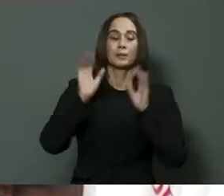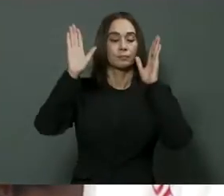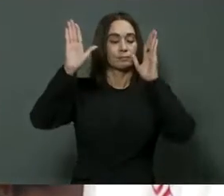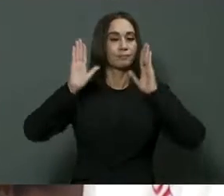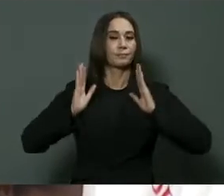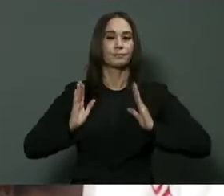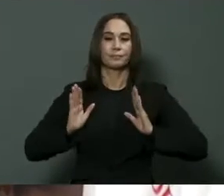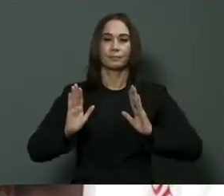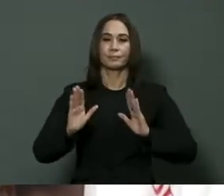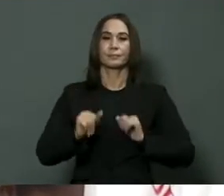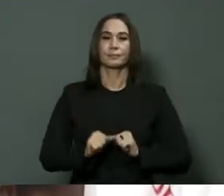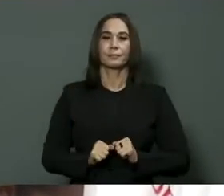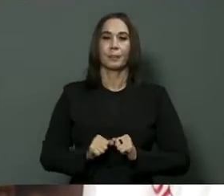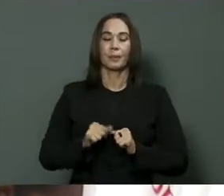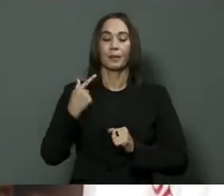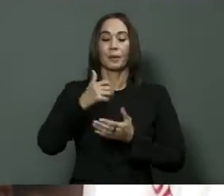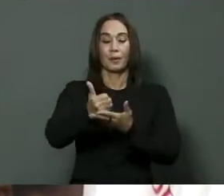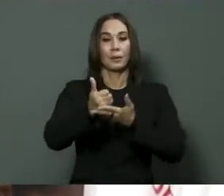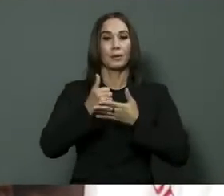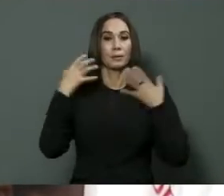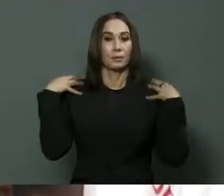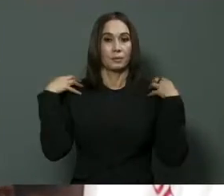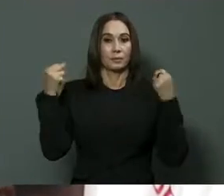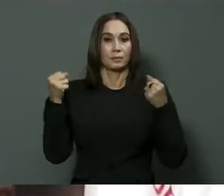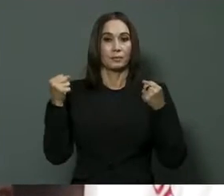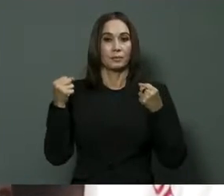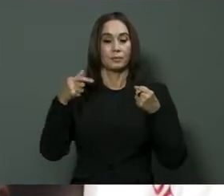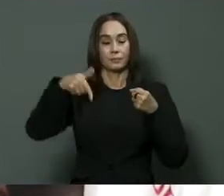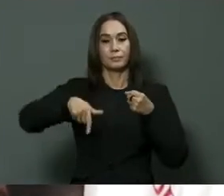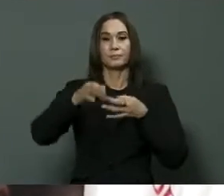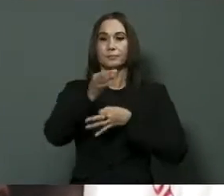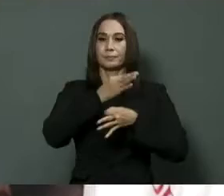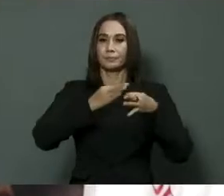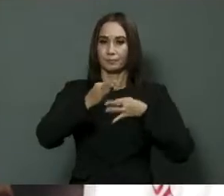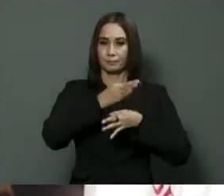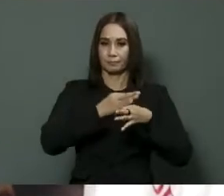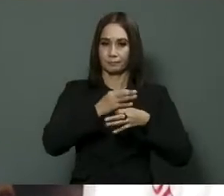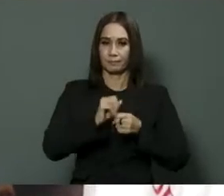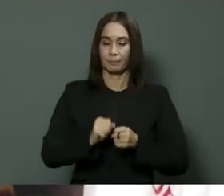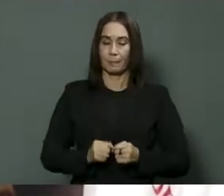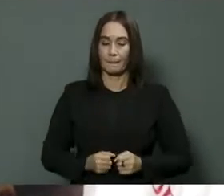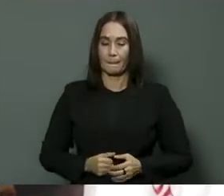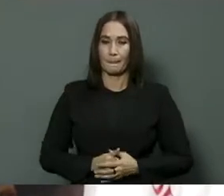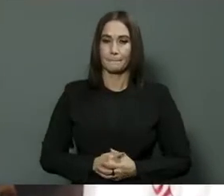excelente trabajo por la salud de nuestro pueblo. Estamos